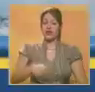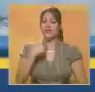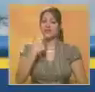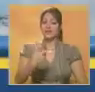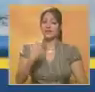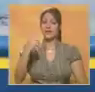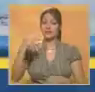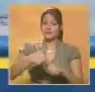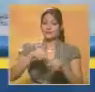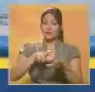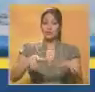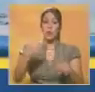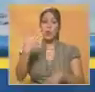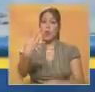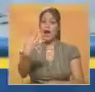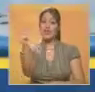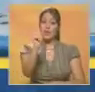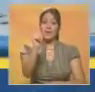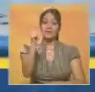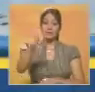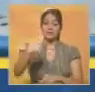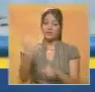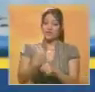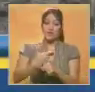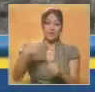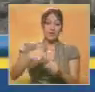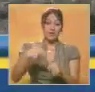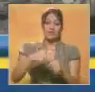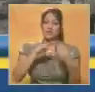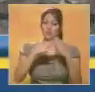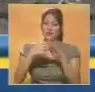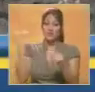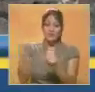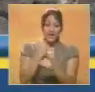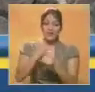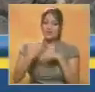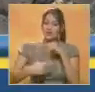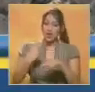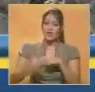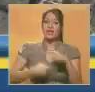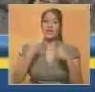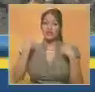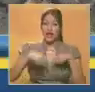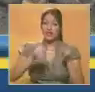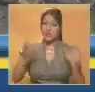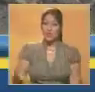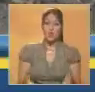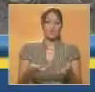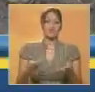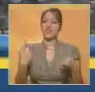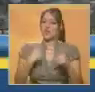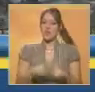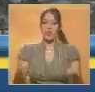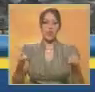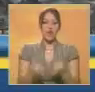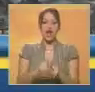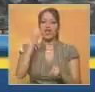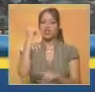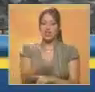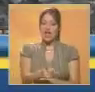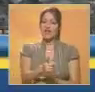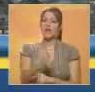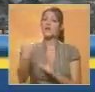tiene más de cuatro meses y aún cuando trabajadores de pedevesa y de la comunidad trabajan a diario en la recolección del mismo consideran que deben ser